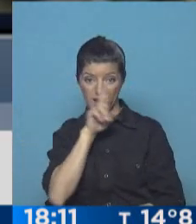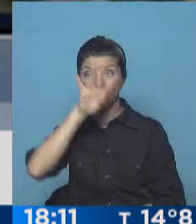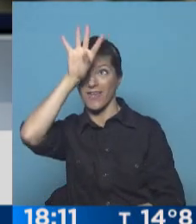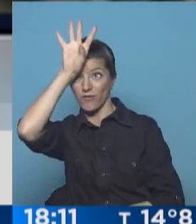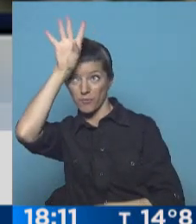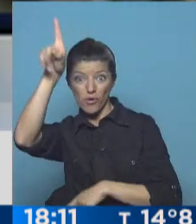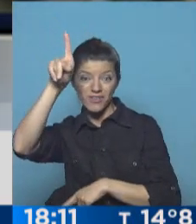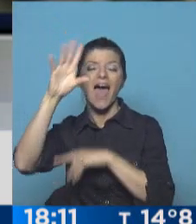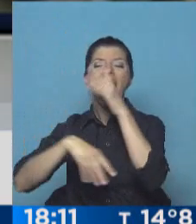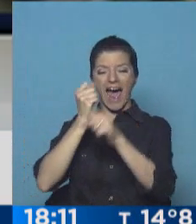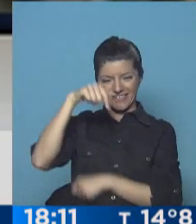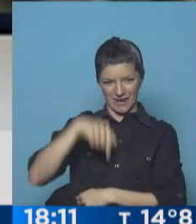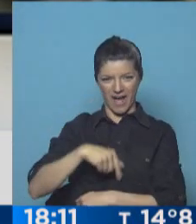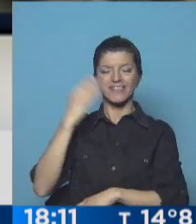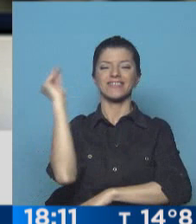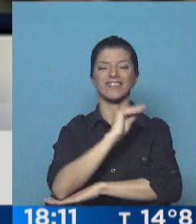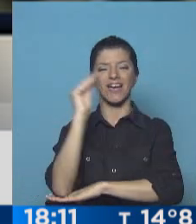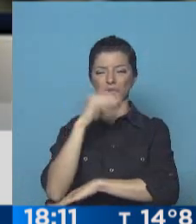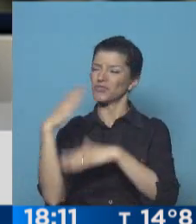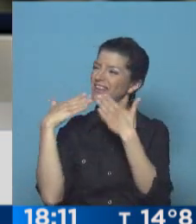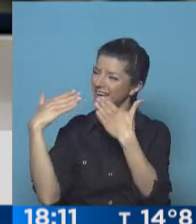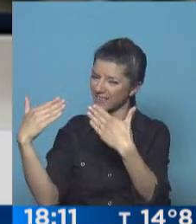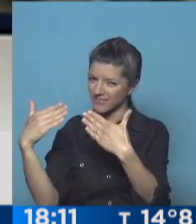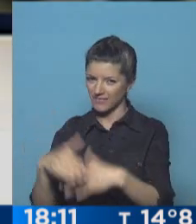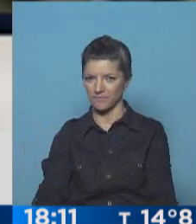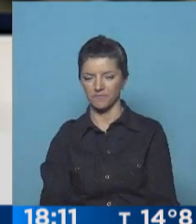Santa Cruz. Gracias, muchas gracias.